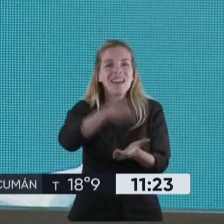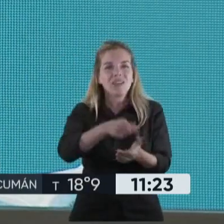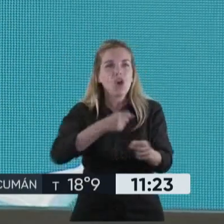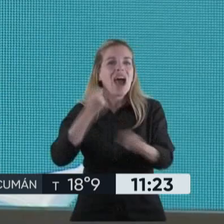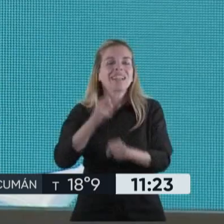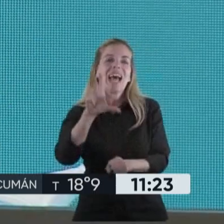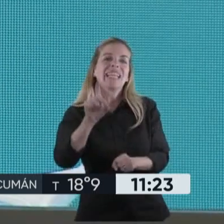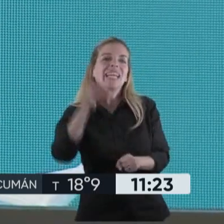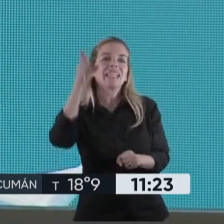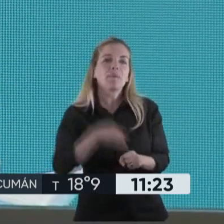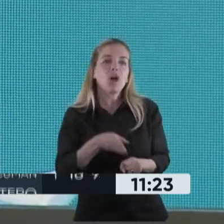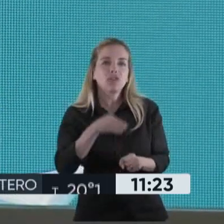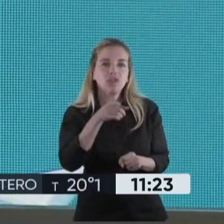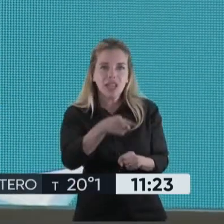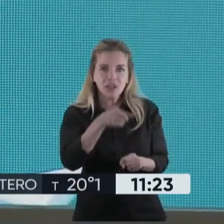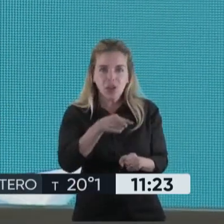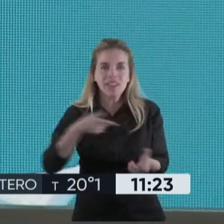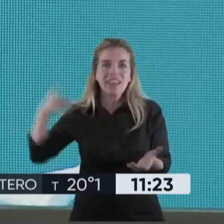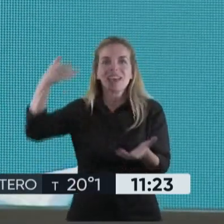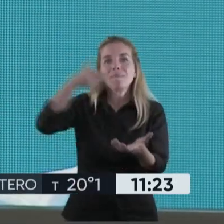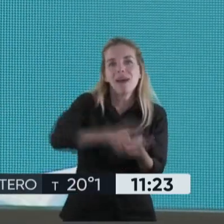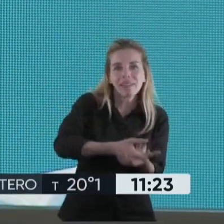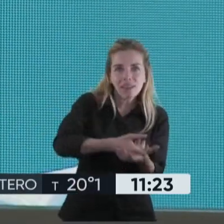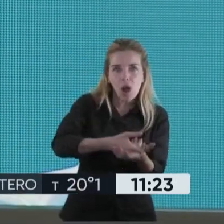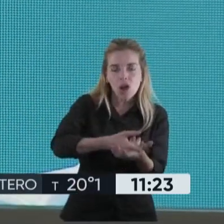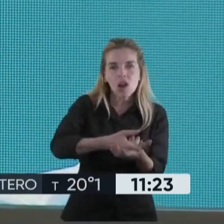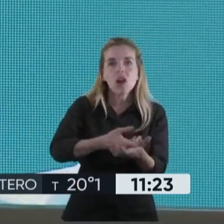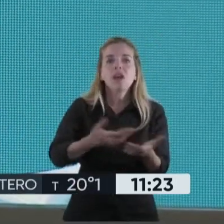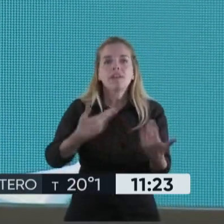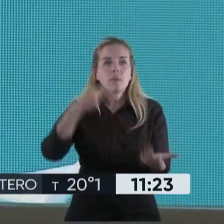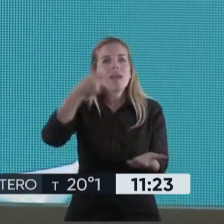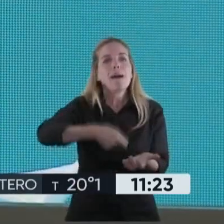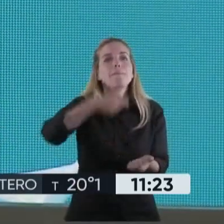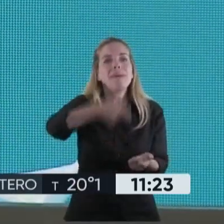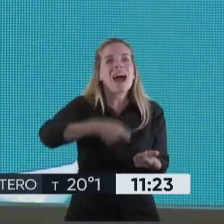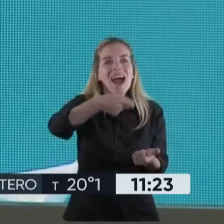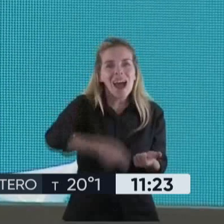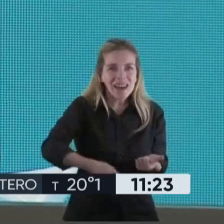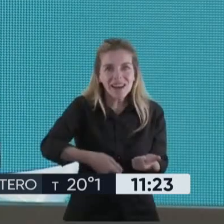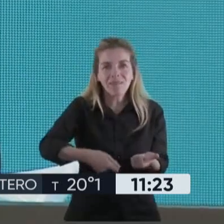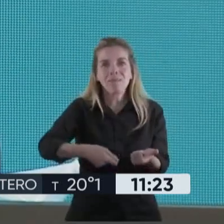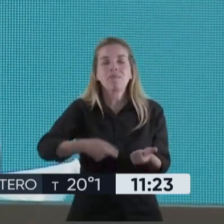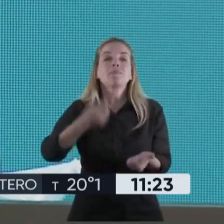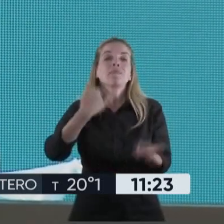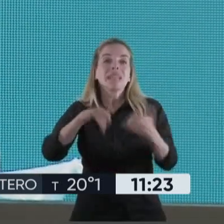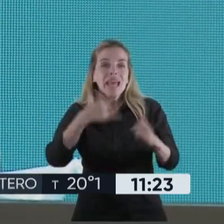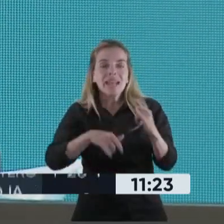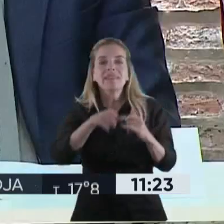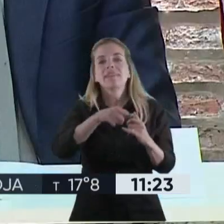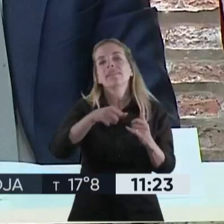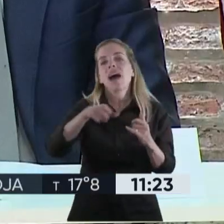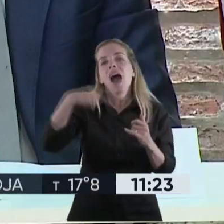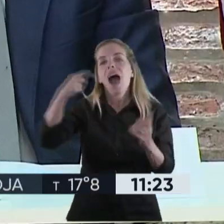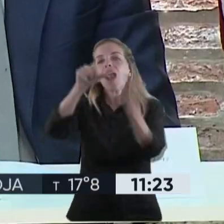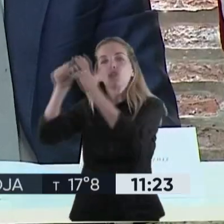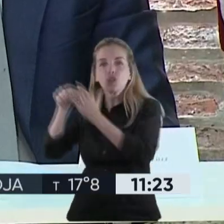el 30% de esa inversión extranjera directa en giro de utilidades a las casas matrices